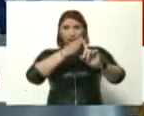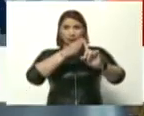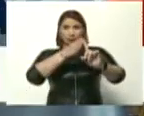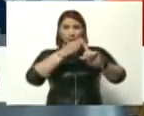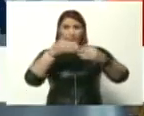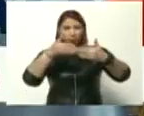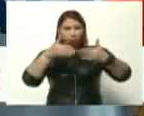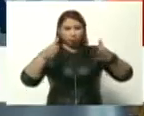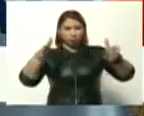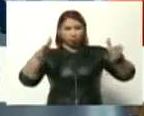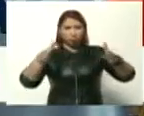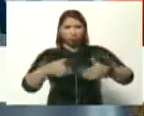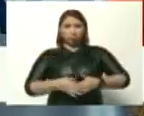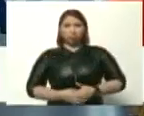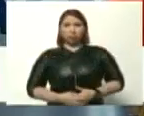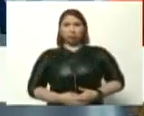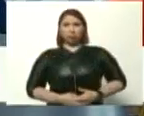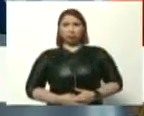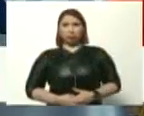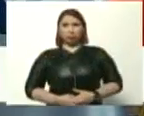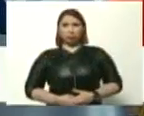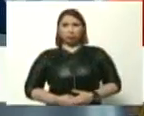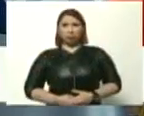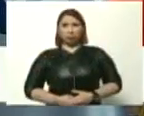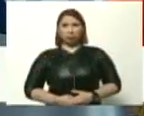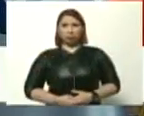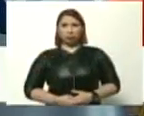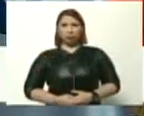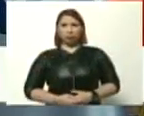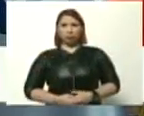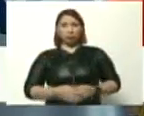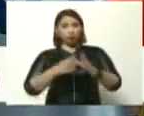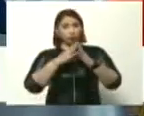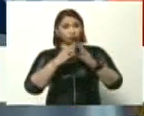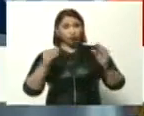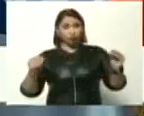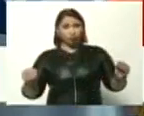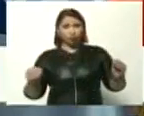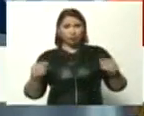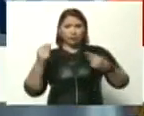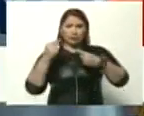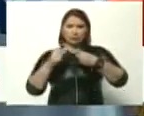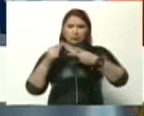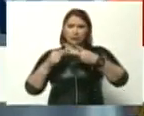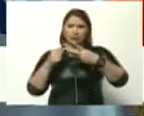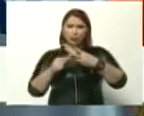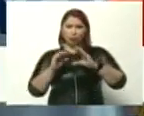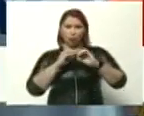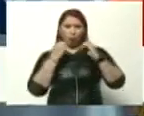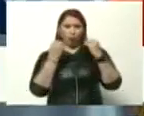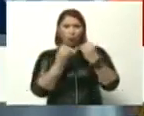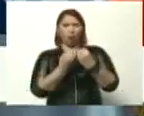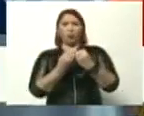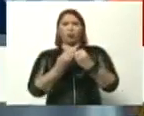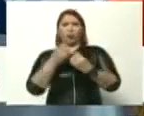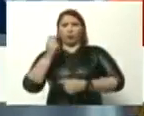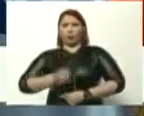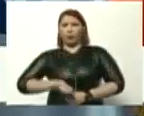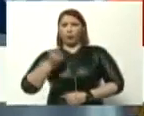puertas abiertas, con todas las despachos fiscales, direcciones generales de